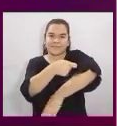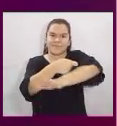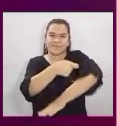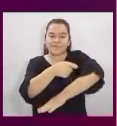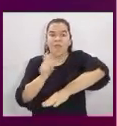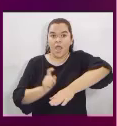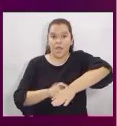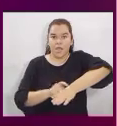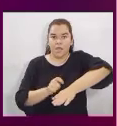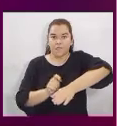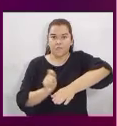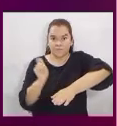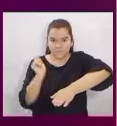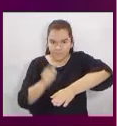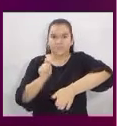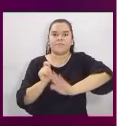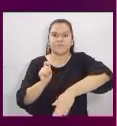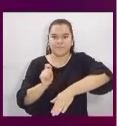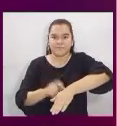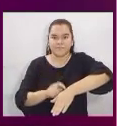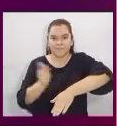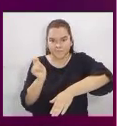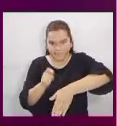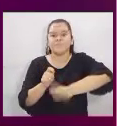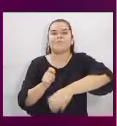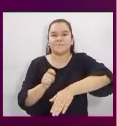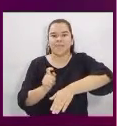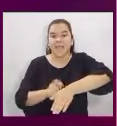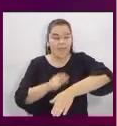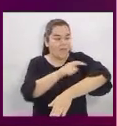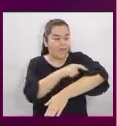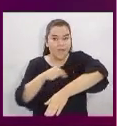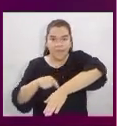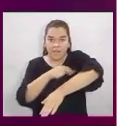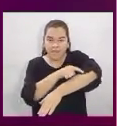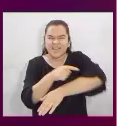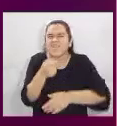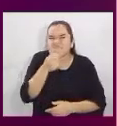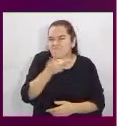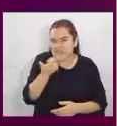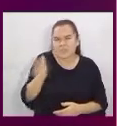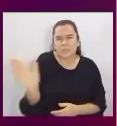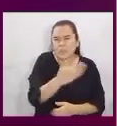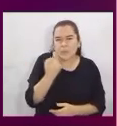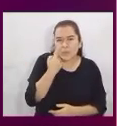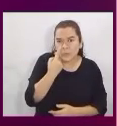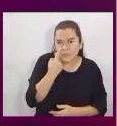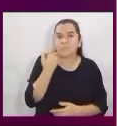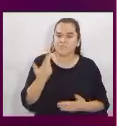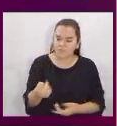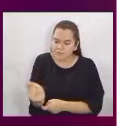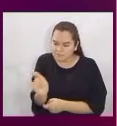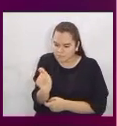reflejo aquiliano. Estos dos reflejos, este estudio, esta pequeña